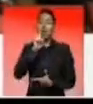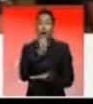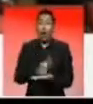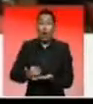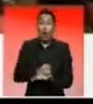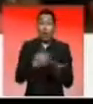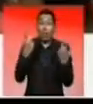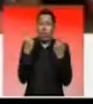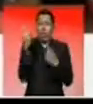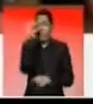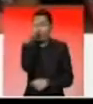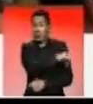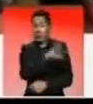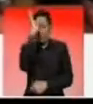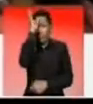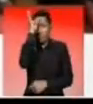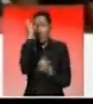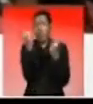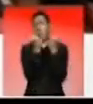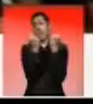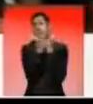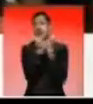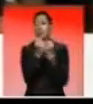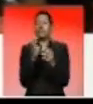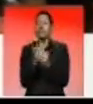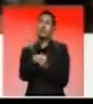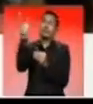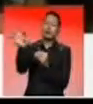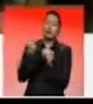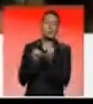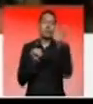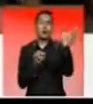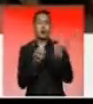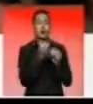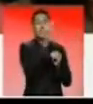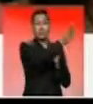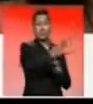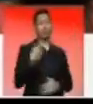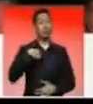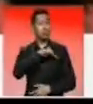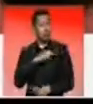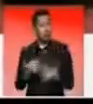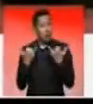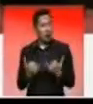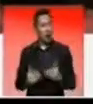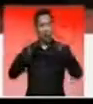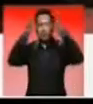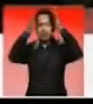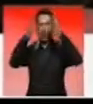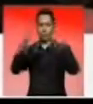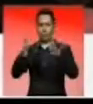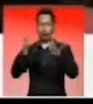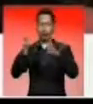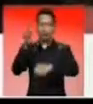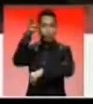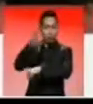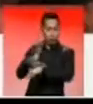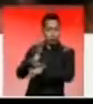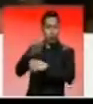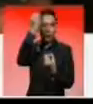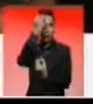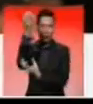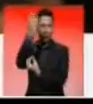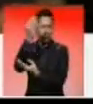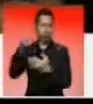el problema en las diferentes casas de salud. Nosotros nos encontramos cubriendo este lamentable caso y los